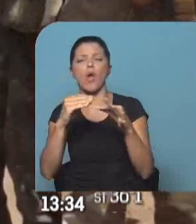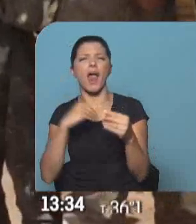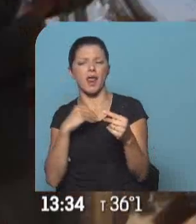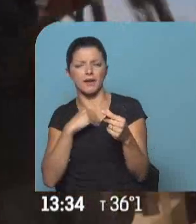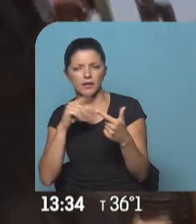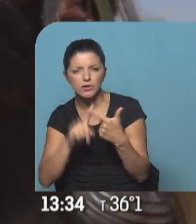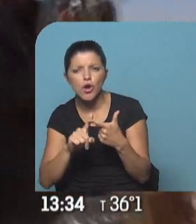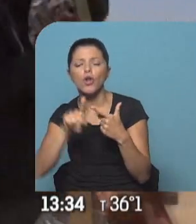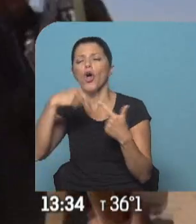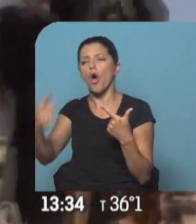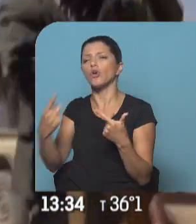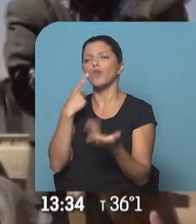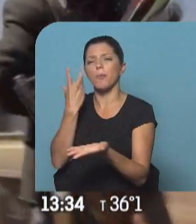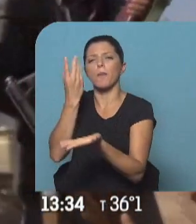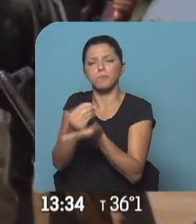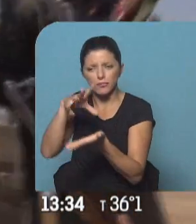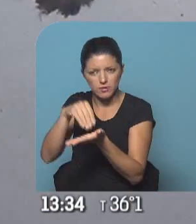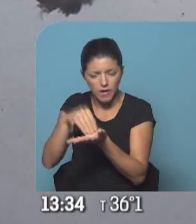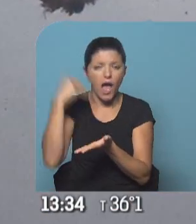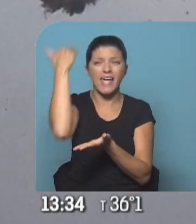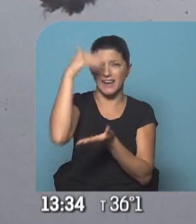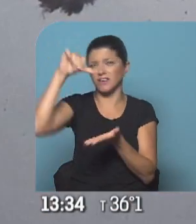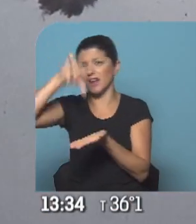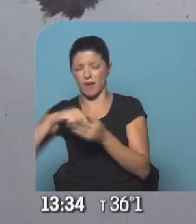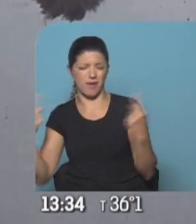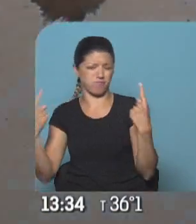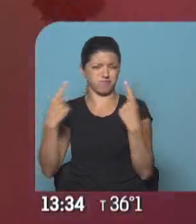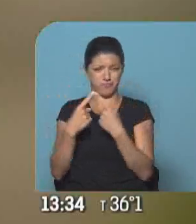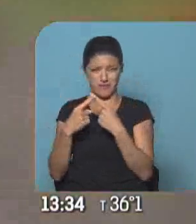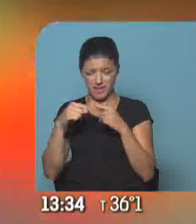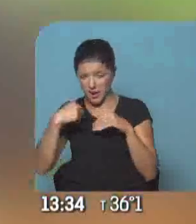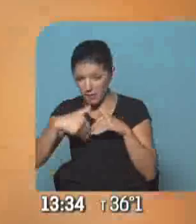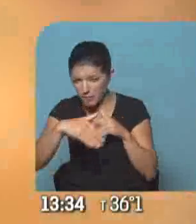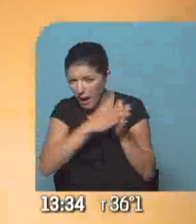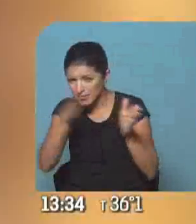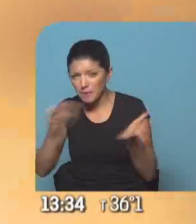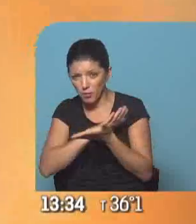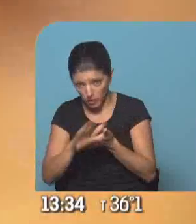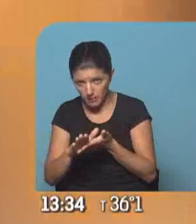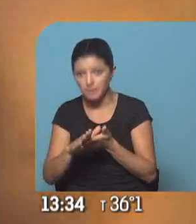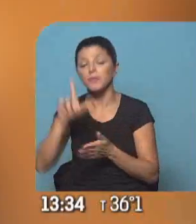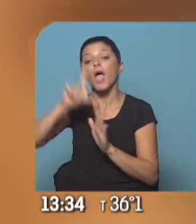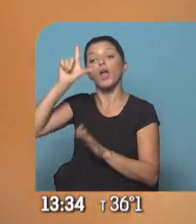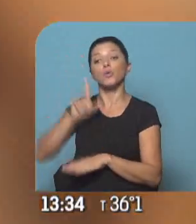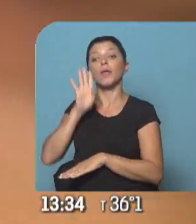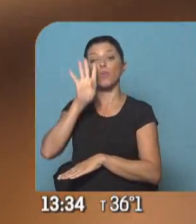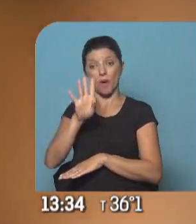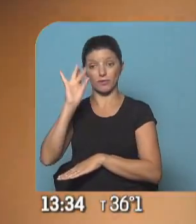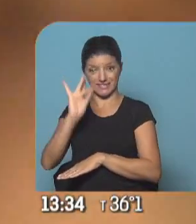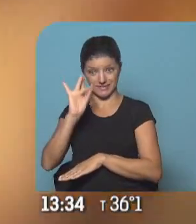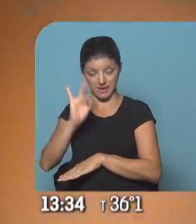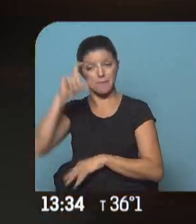por delegación librada por Arabia Saudita e Irán, entró en una nueva fase tras el asesinato el lunes 4 de diciembre